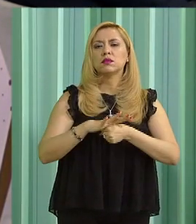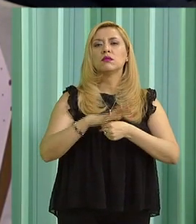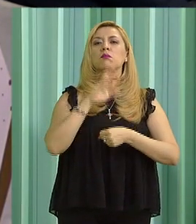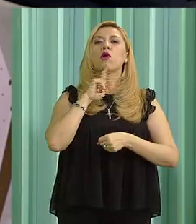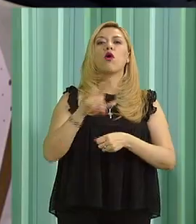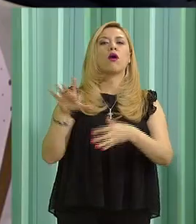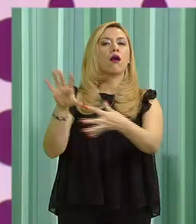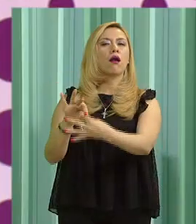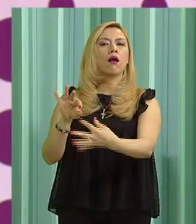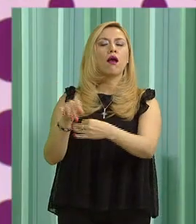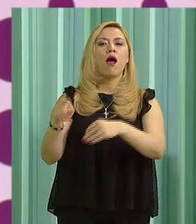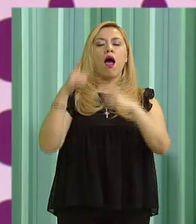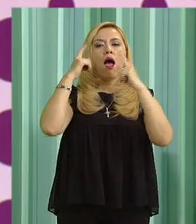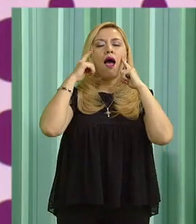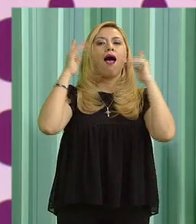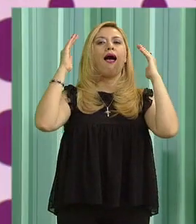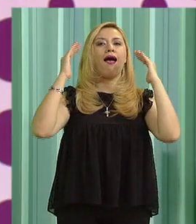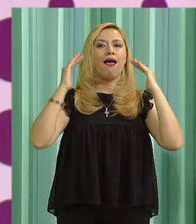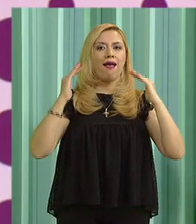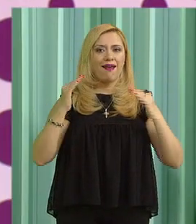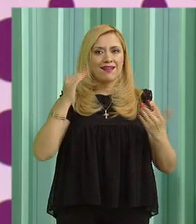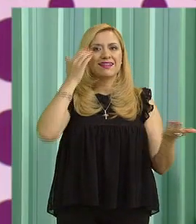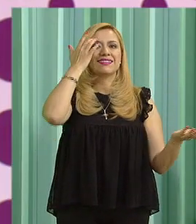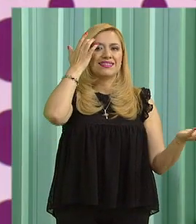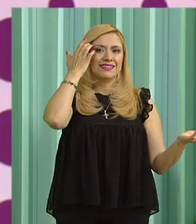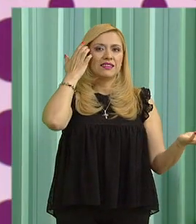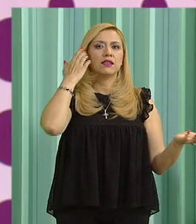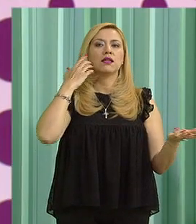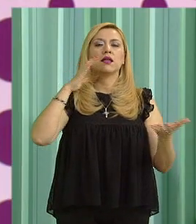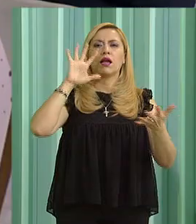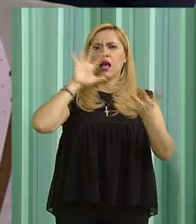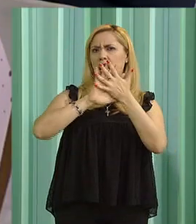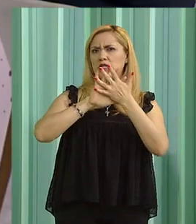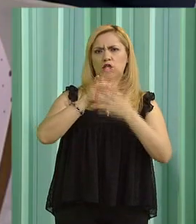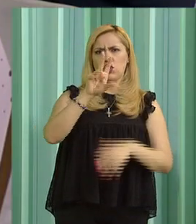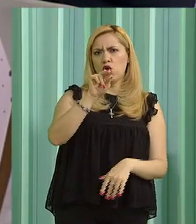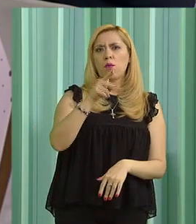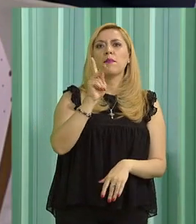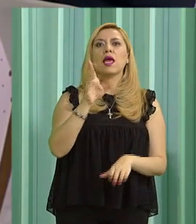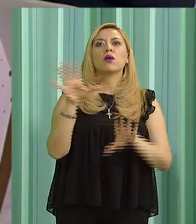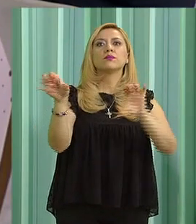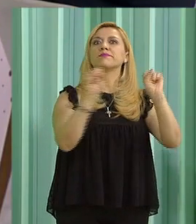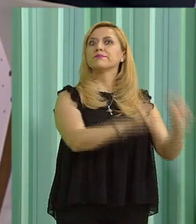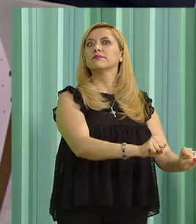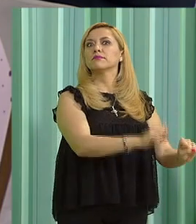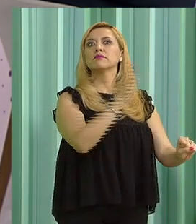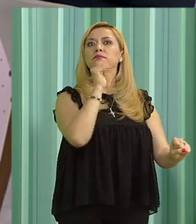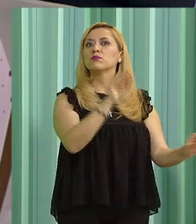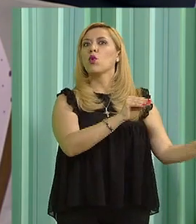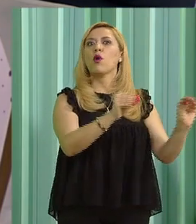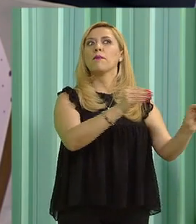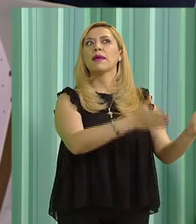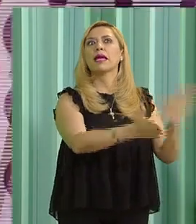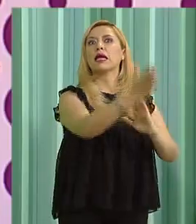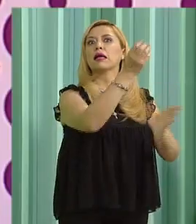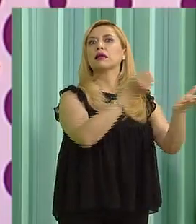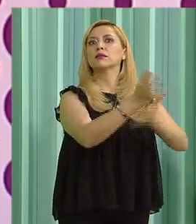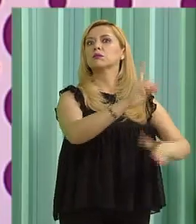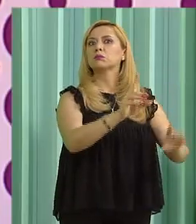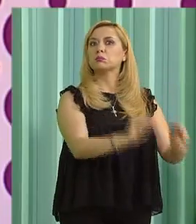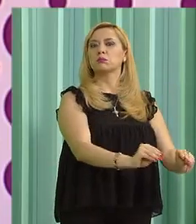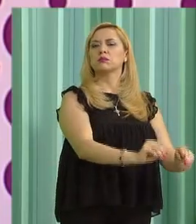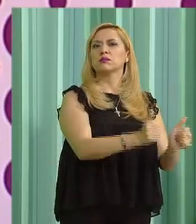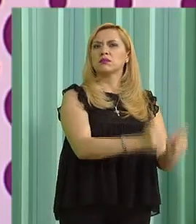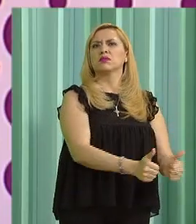En este caso no es encarcelamiento, pero sí es una detención y es muy probable que los migrantes o